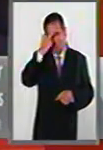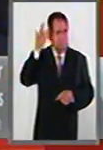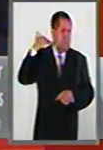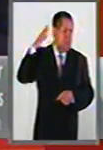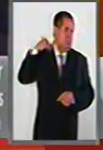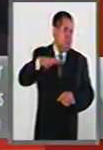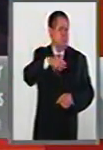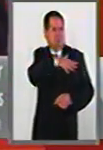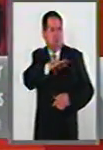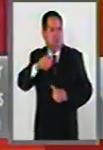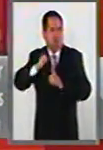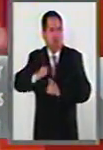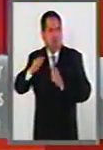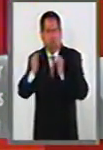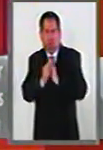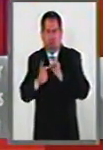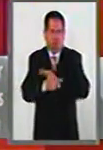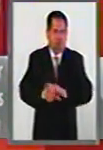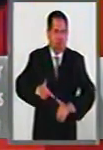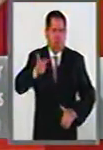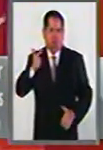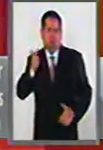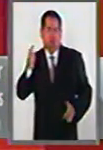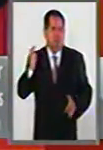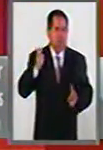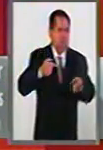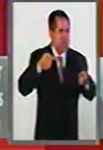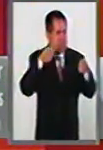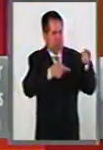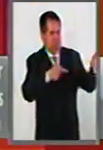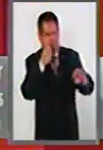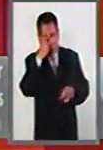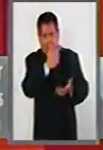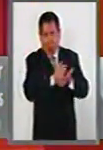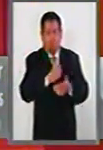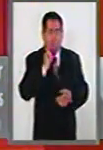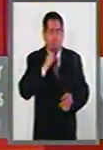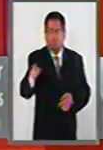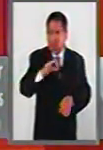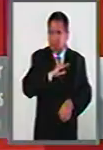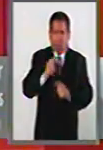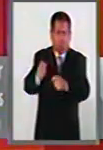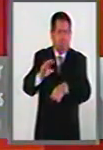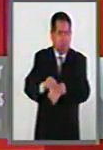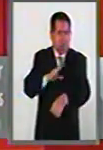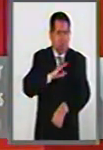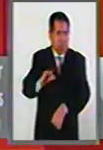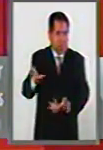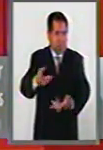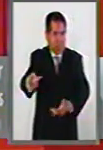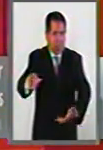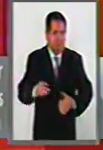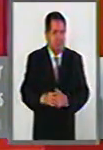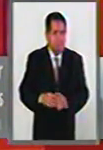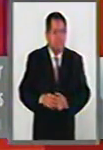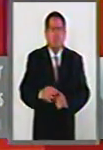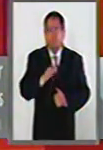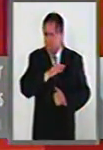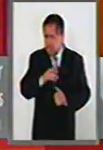aquel coronel que se metió con una pistola a amenazar a los senadores. Bueno, pues aquí lo puede hacer. Se